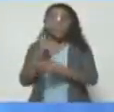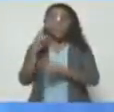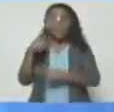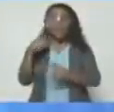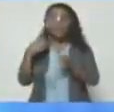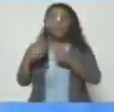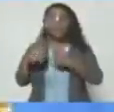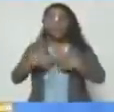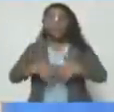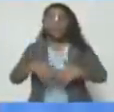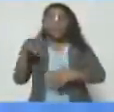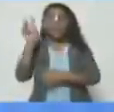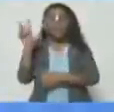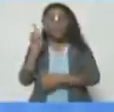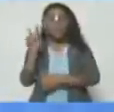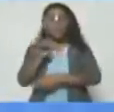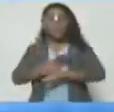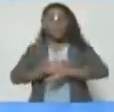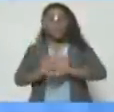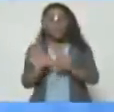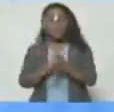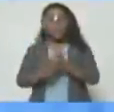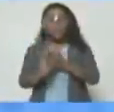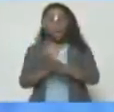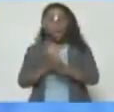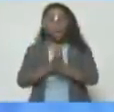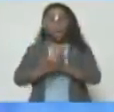yo les digo una cosa, ya